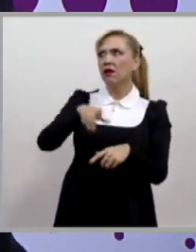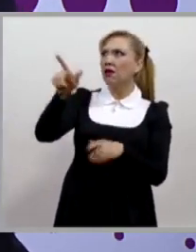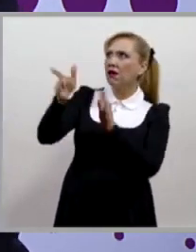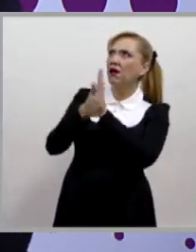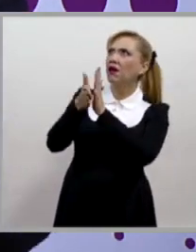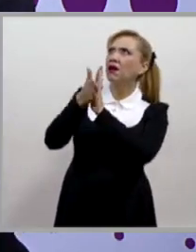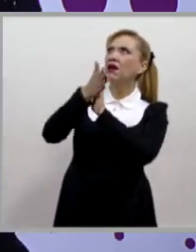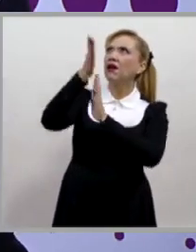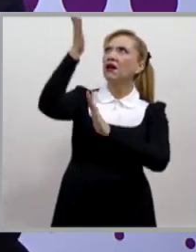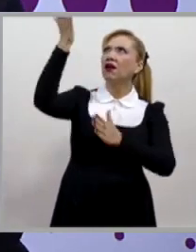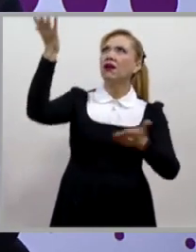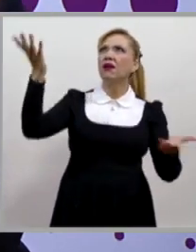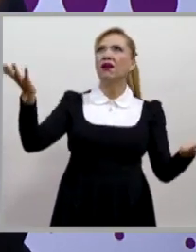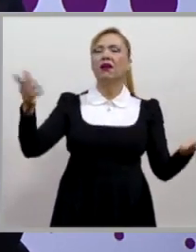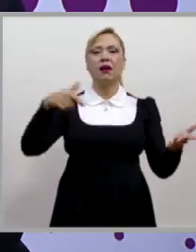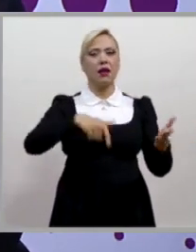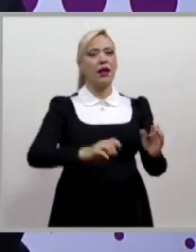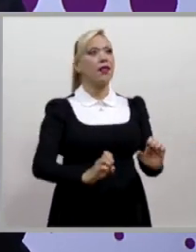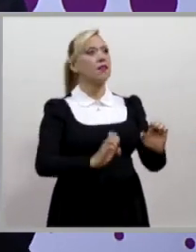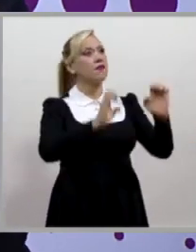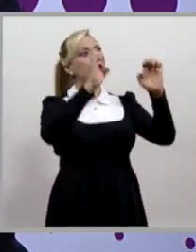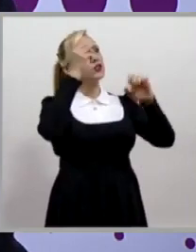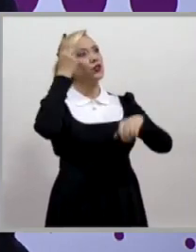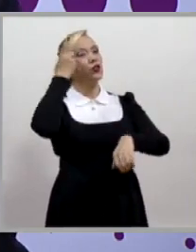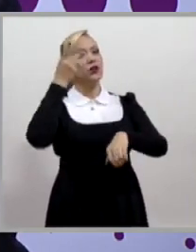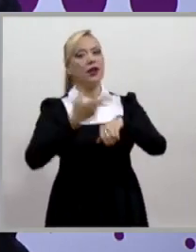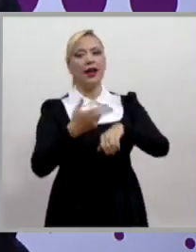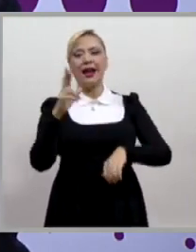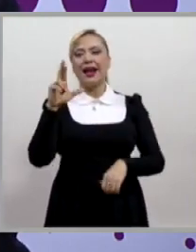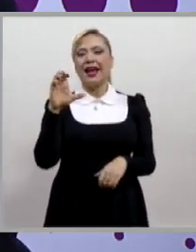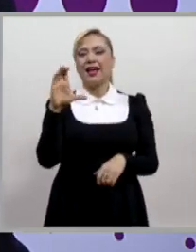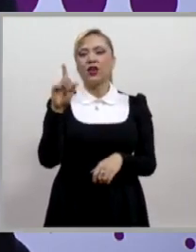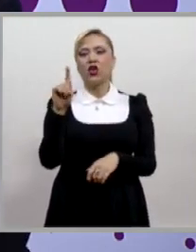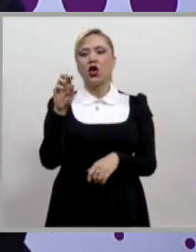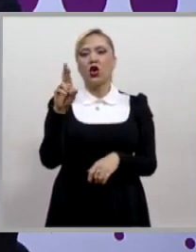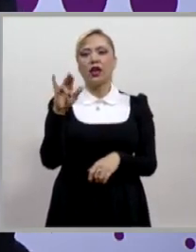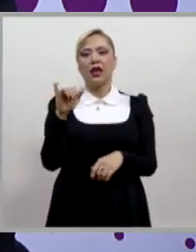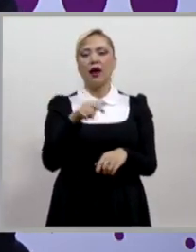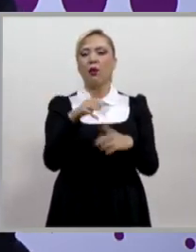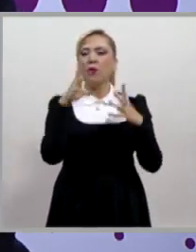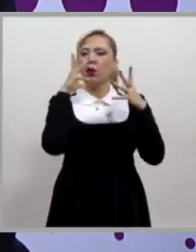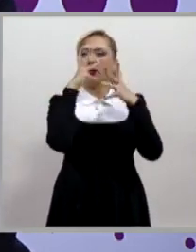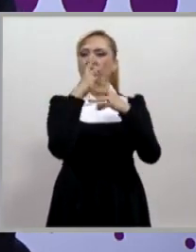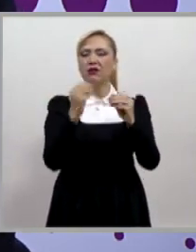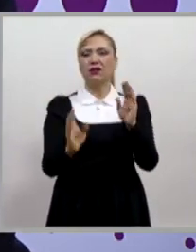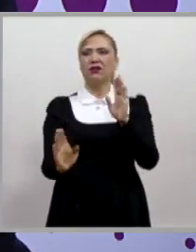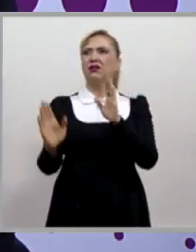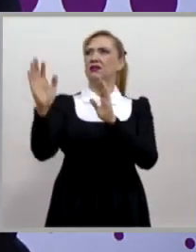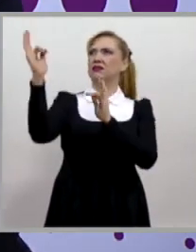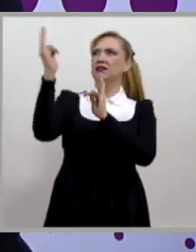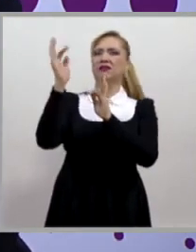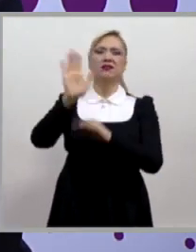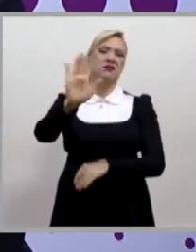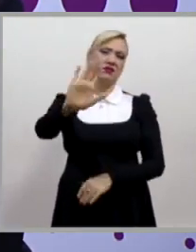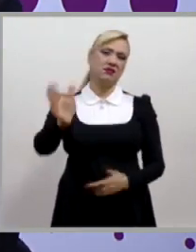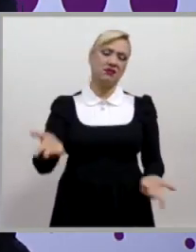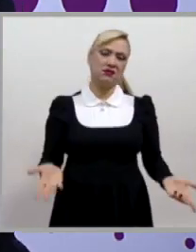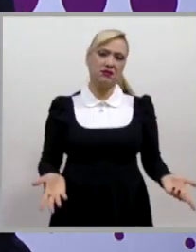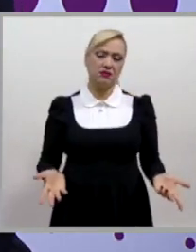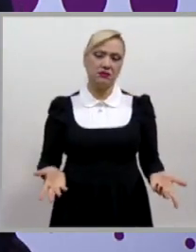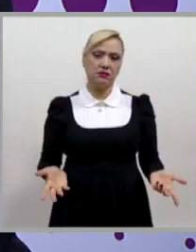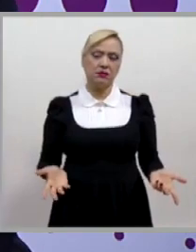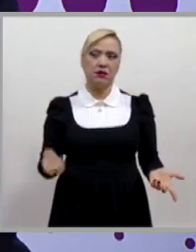me contaminas el edificio de rectoría, que es muy bonito, ¿no? Entonces, lo mismo, llegó a la corte, dijo, primero voy a ver si la